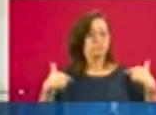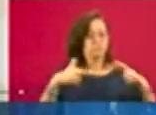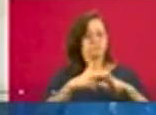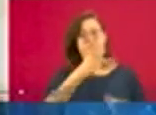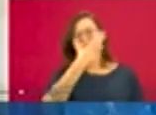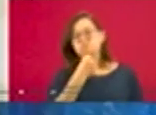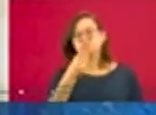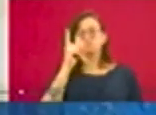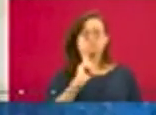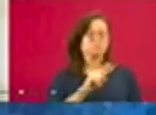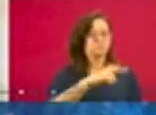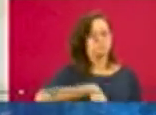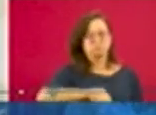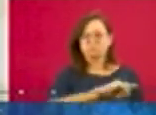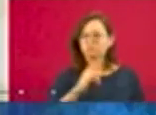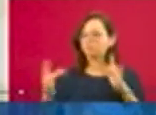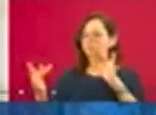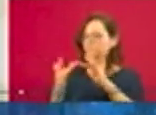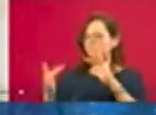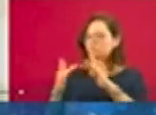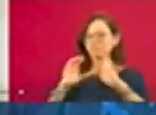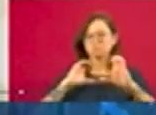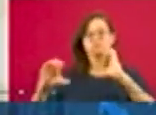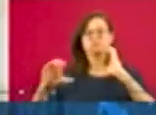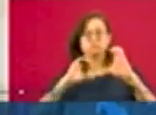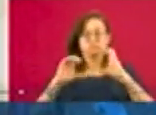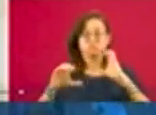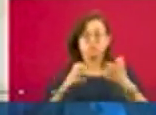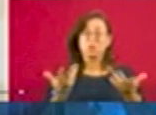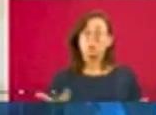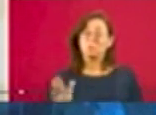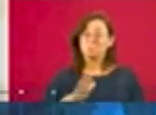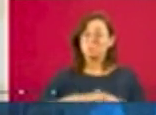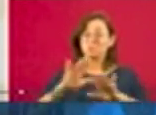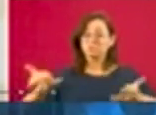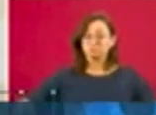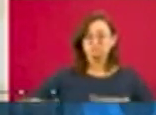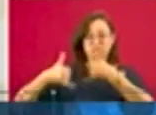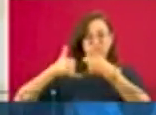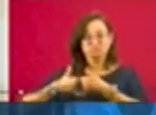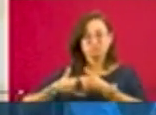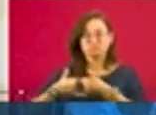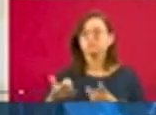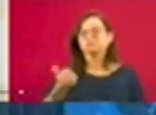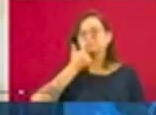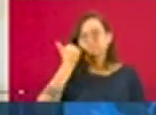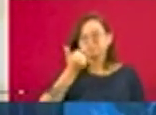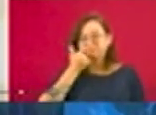entonces decide que ya haya clases presenciales